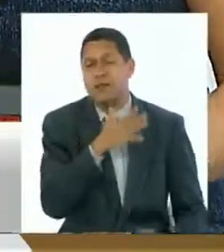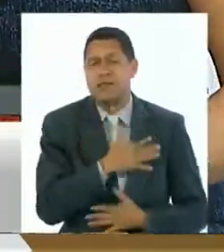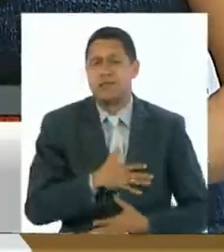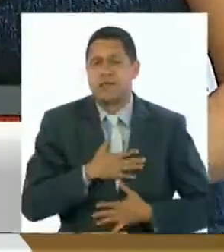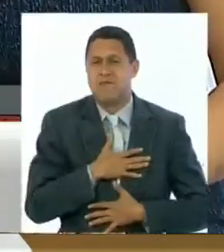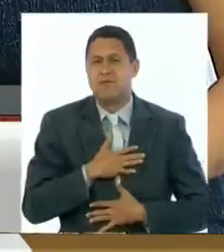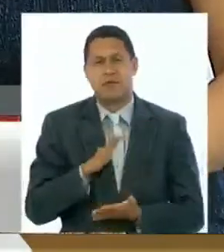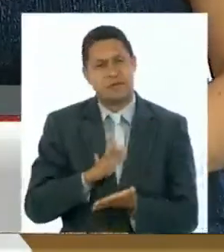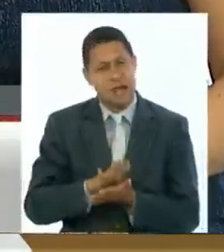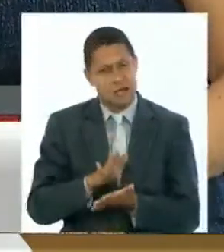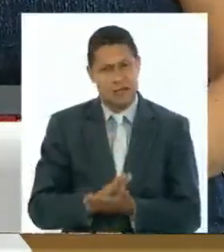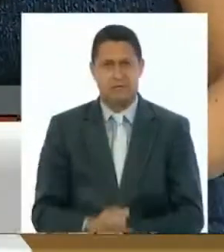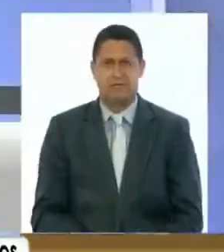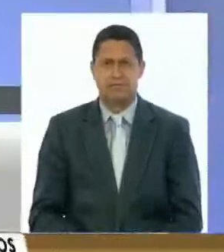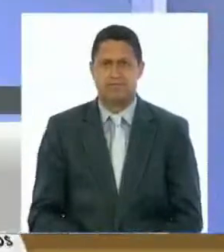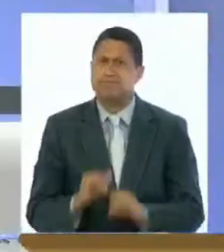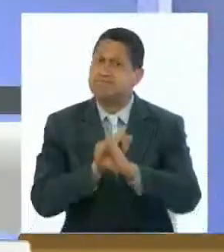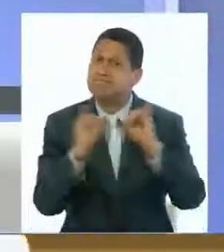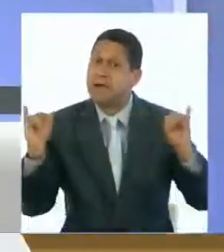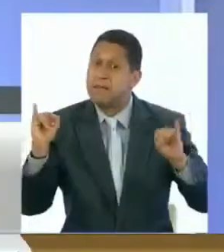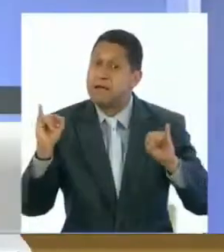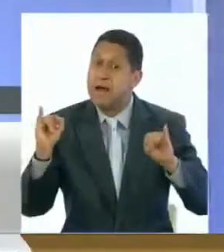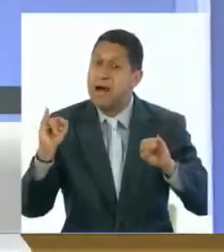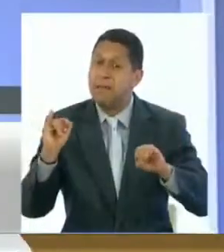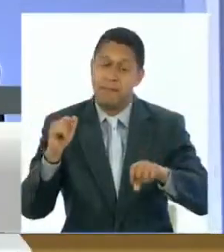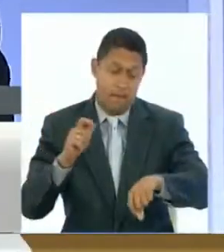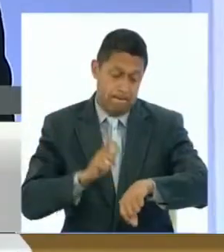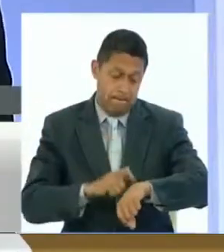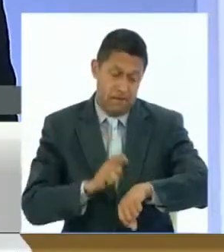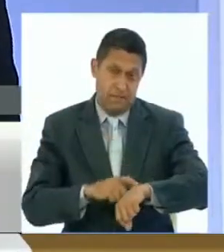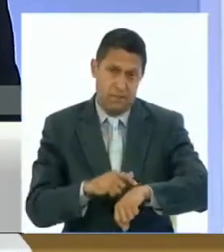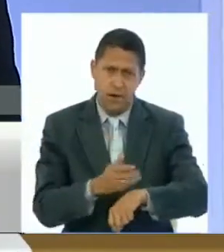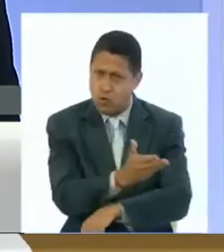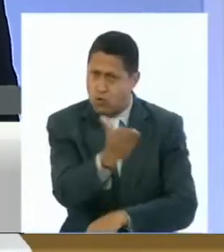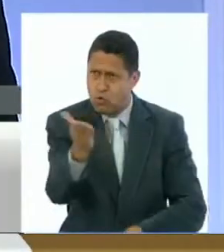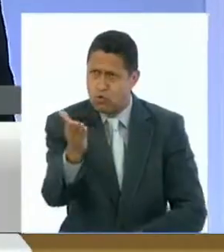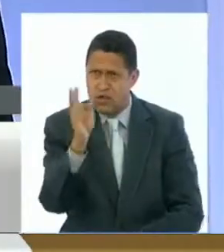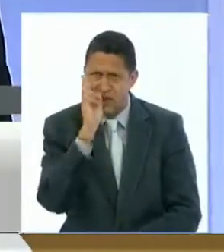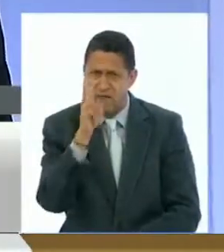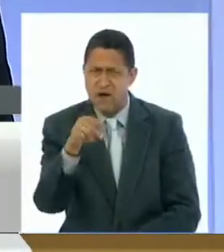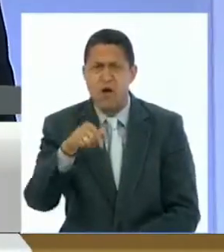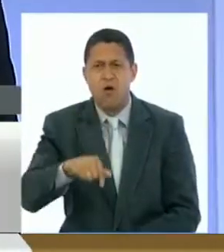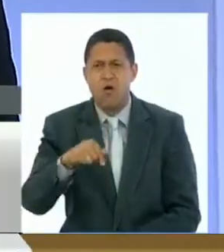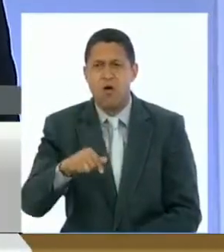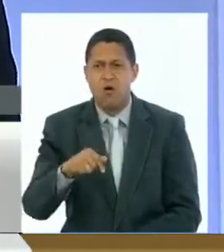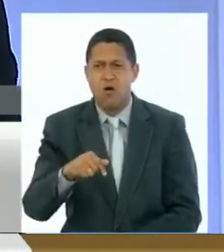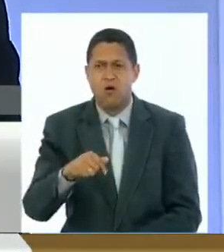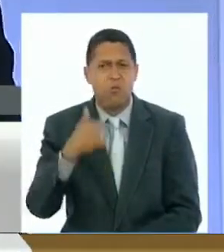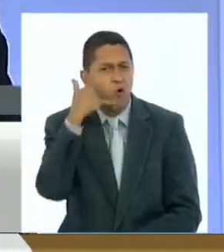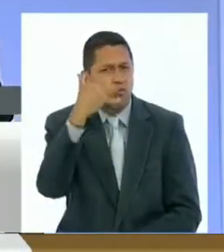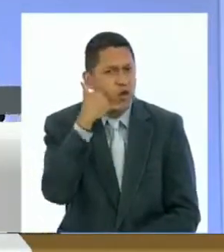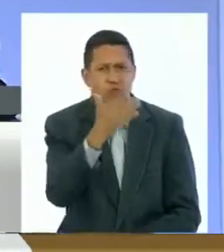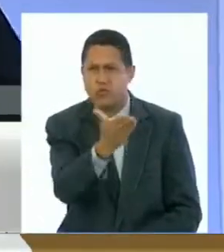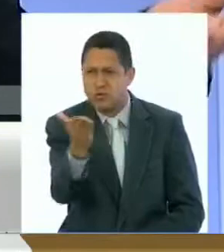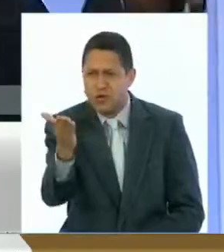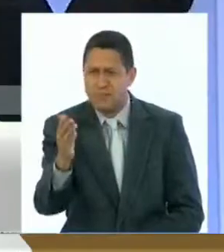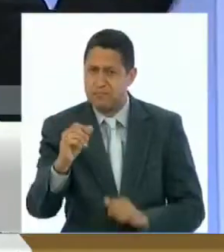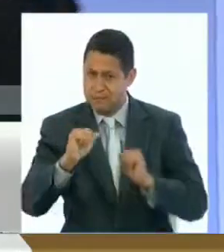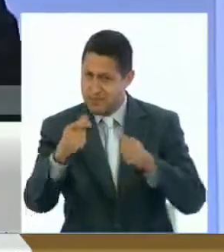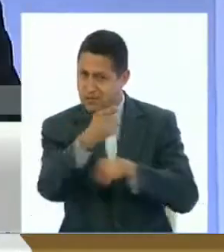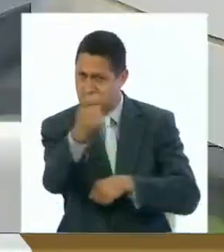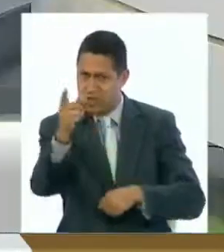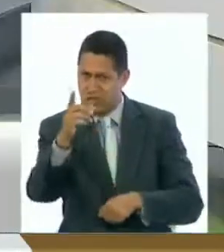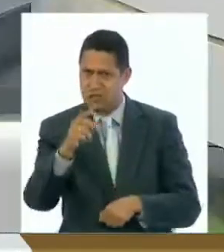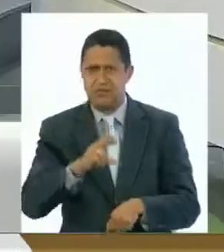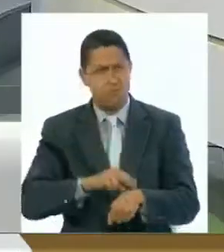con calma. Muy bien, hemos llegado al final, pero queremos que le ofrezca a las personas que nos están viendo el día de hoy cuáles son sus vías de contacto. Vamos a empezar con